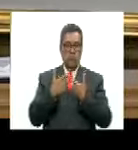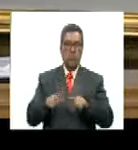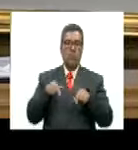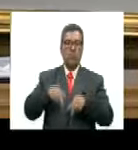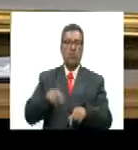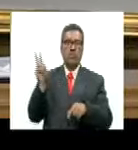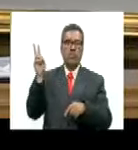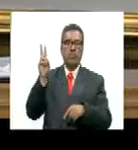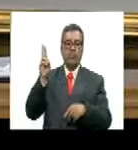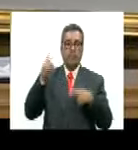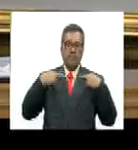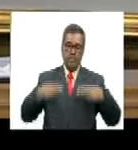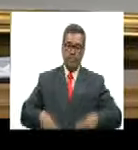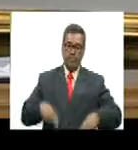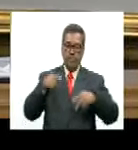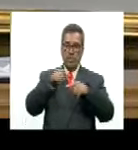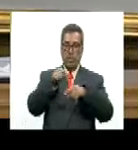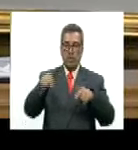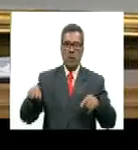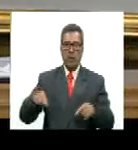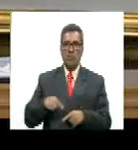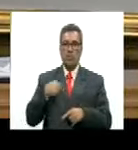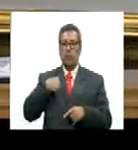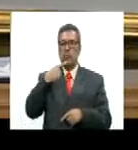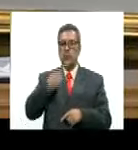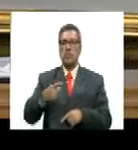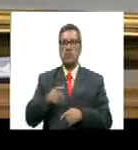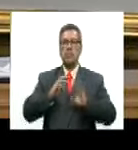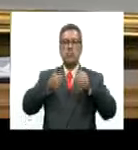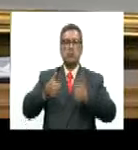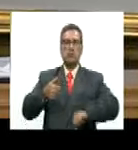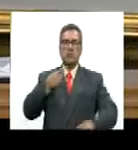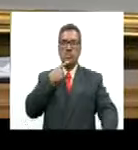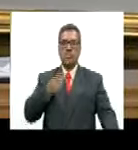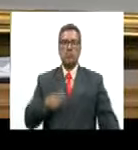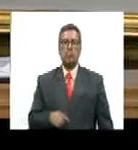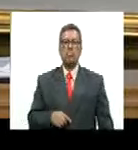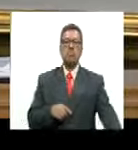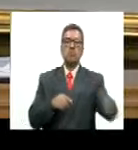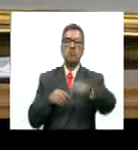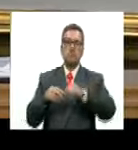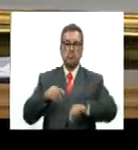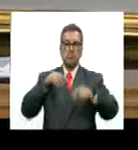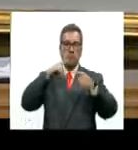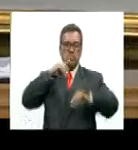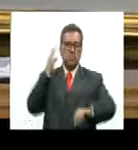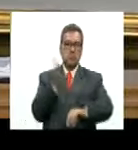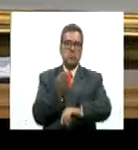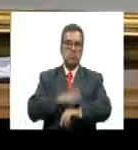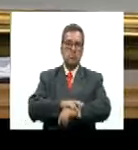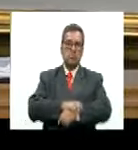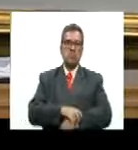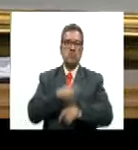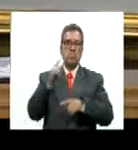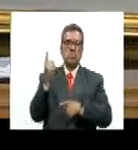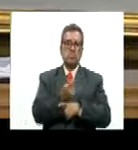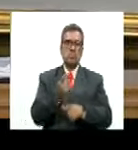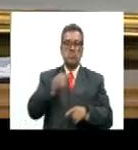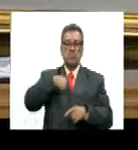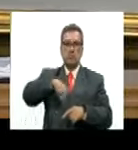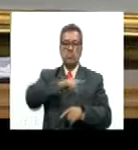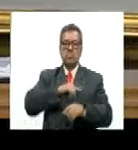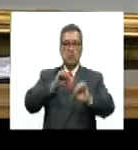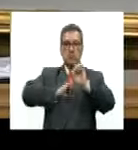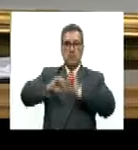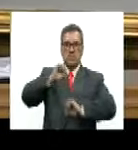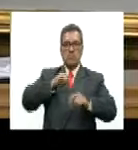humanidad. Por cierto, cada vez que uno dice eso, empiezan a decir los dictadores, le dicen dictadores a quienes estamos